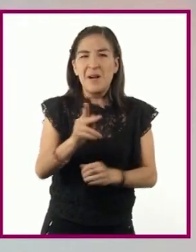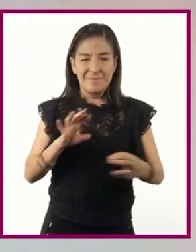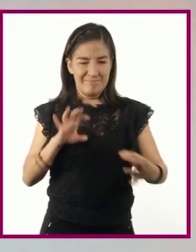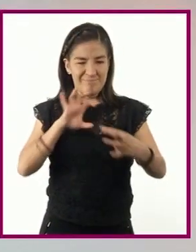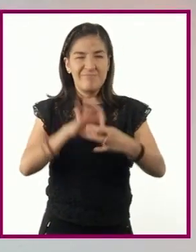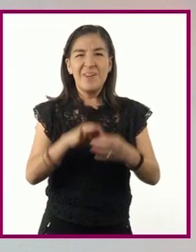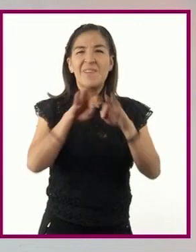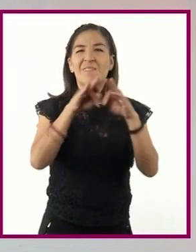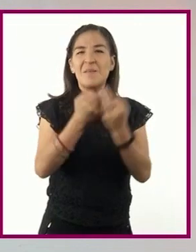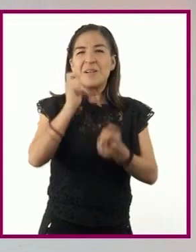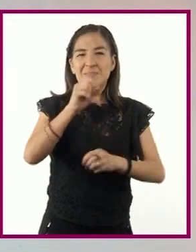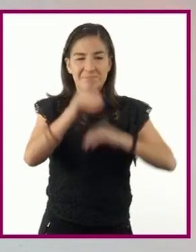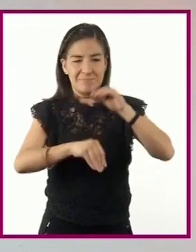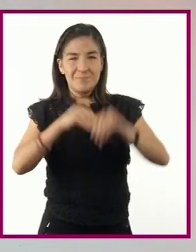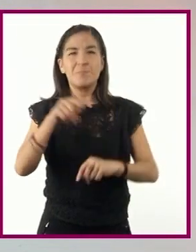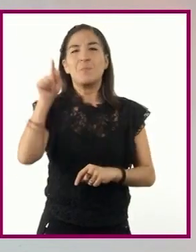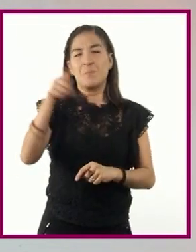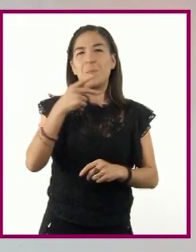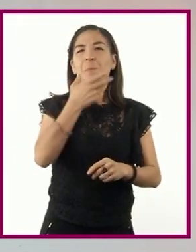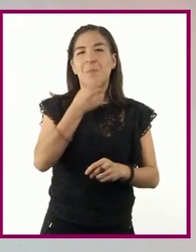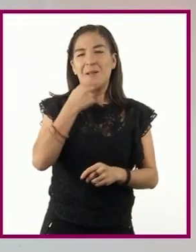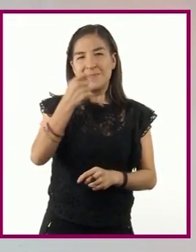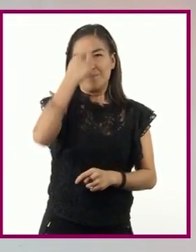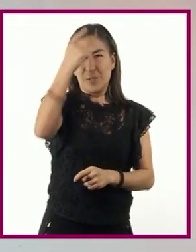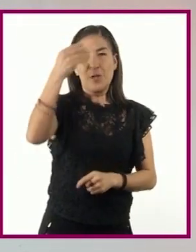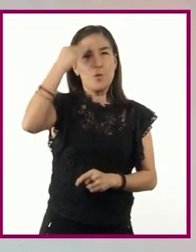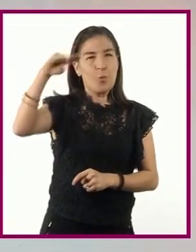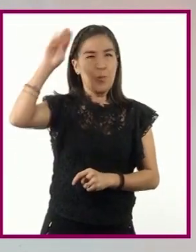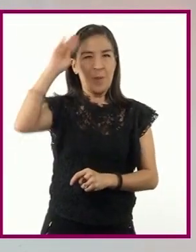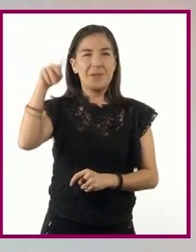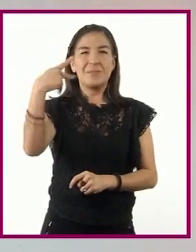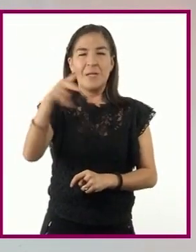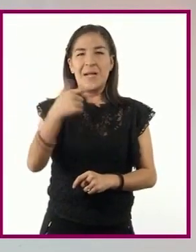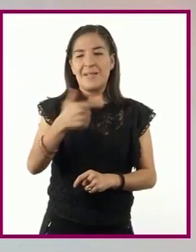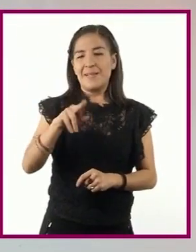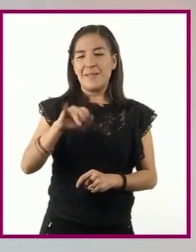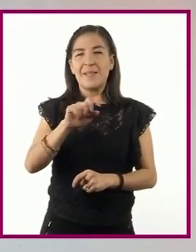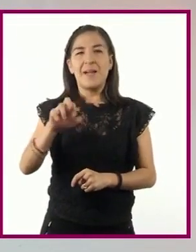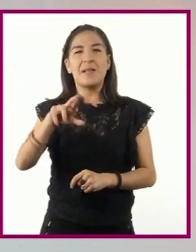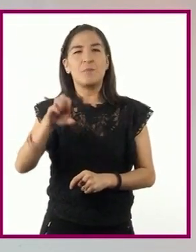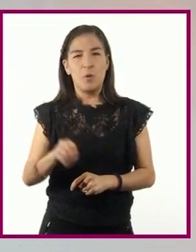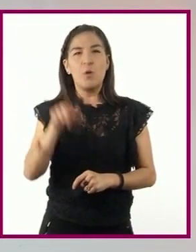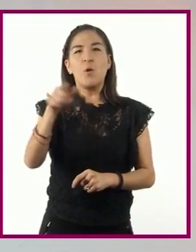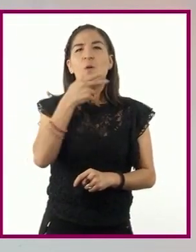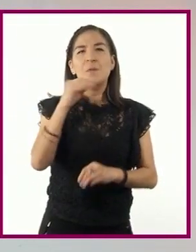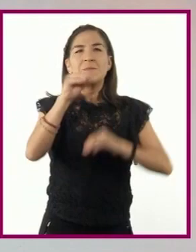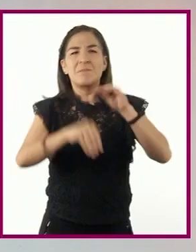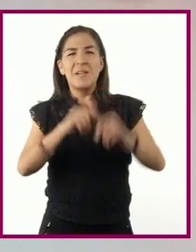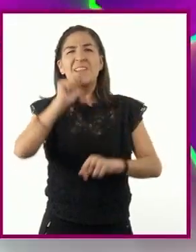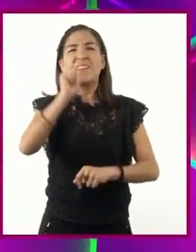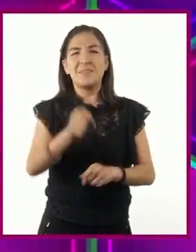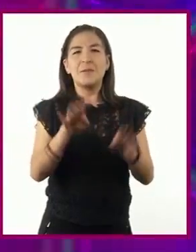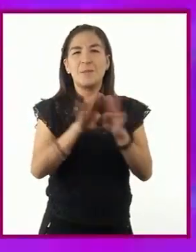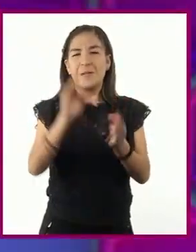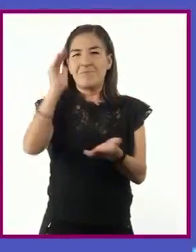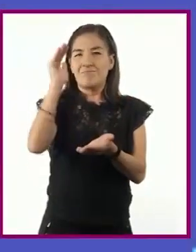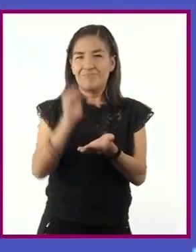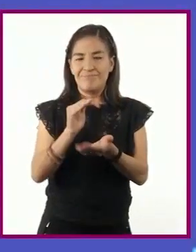en esta creación del poeta y escritor cubano Guillermo Cabrera Infante, en el Texto que se encoge.